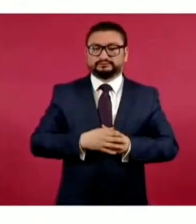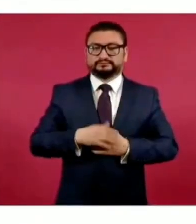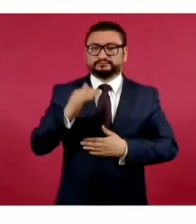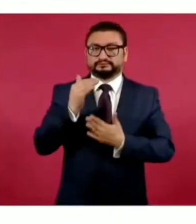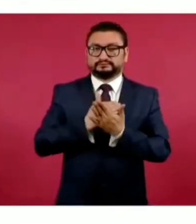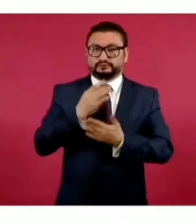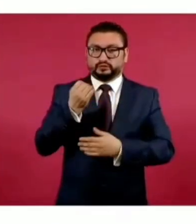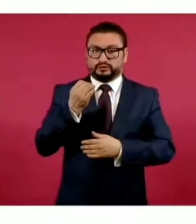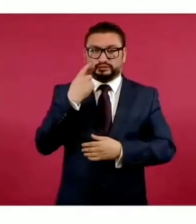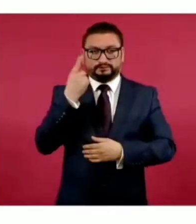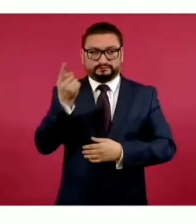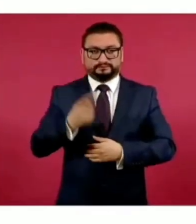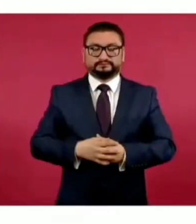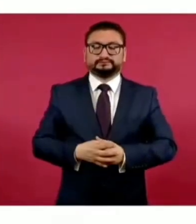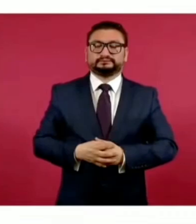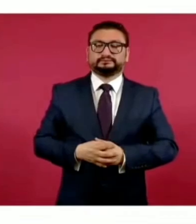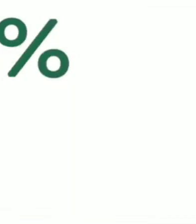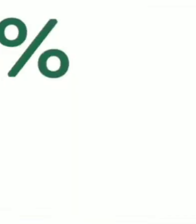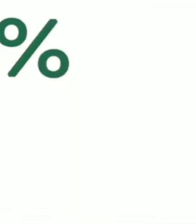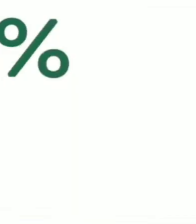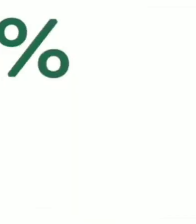9%.